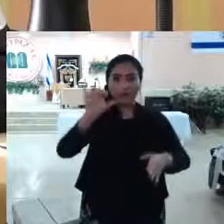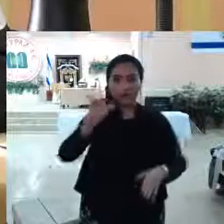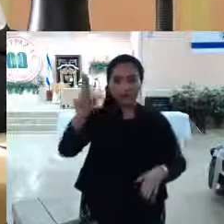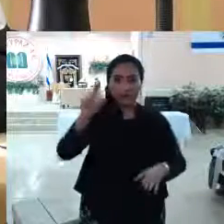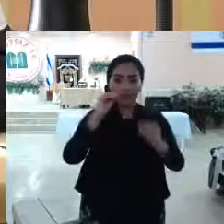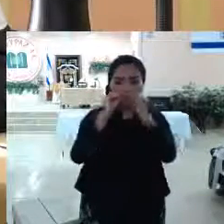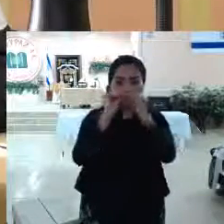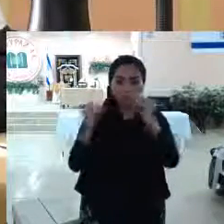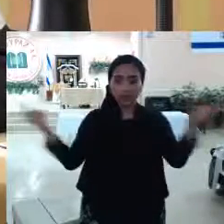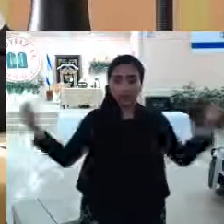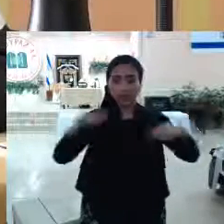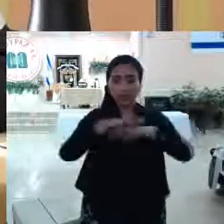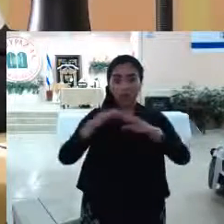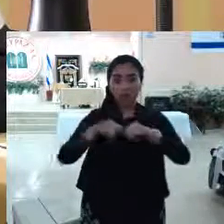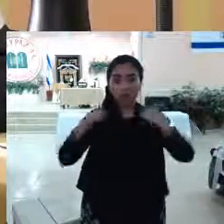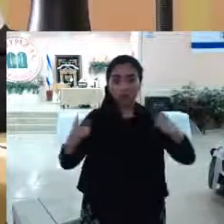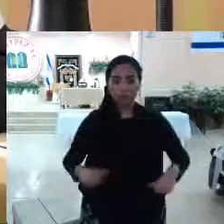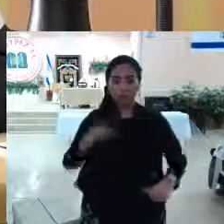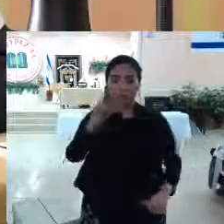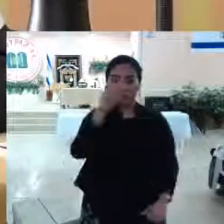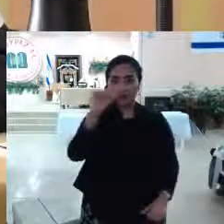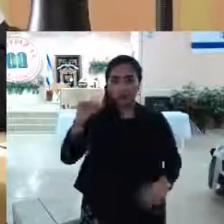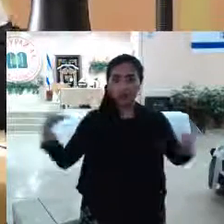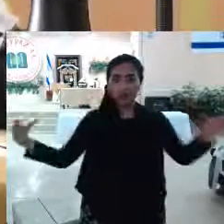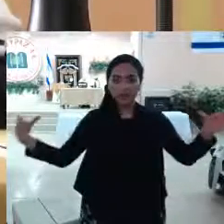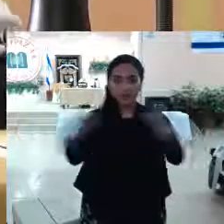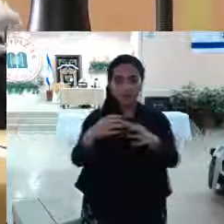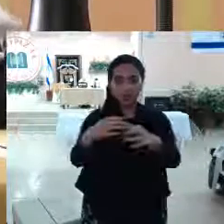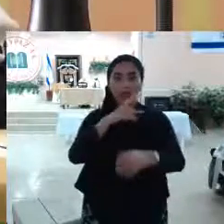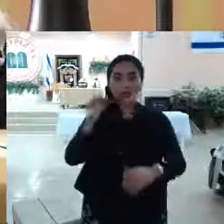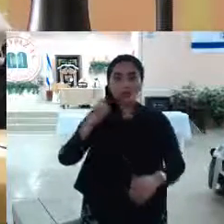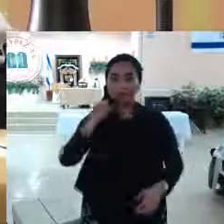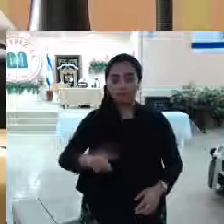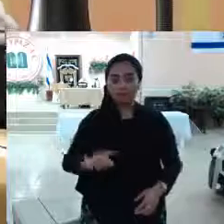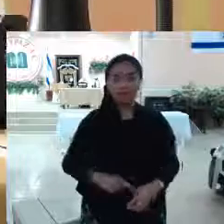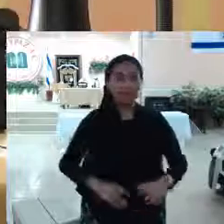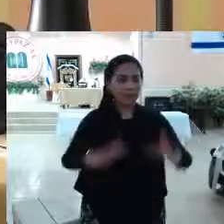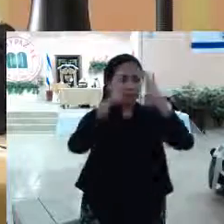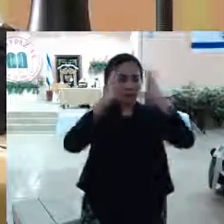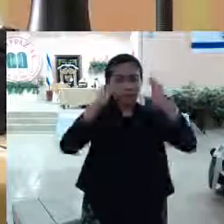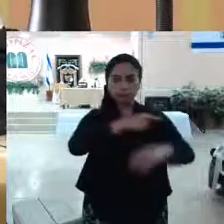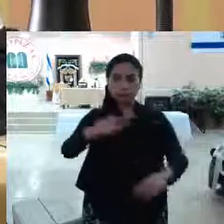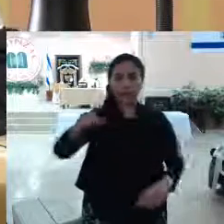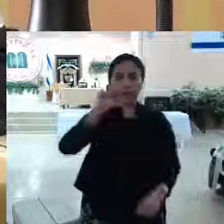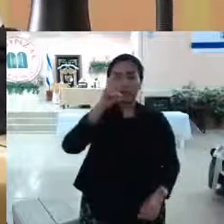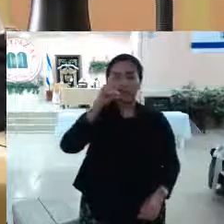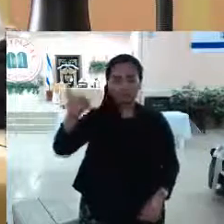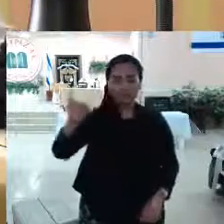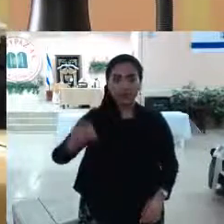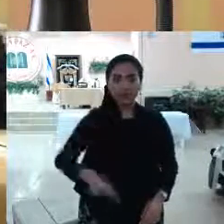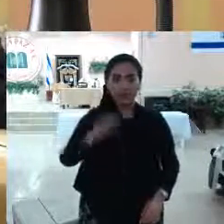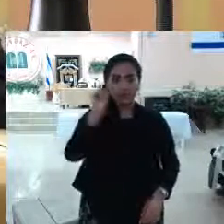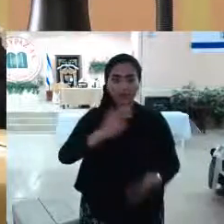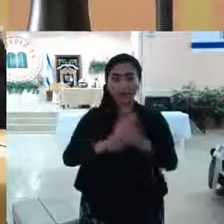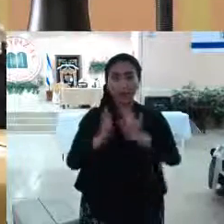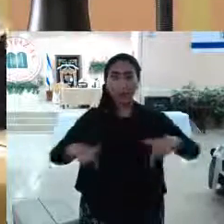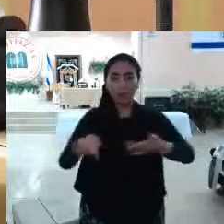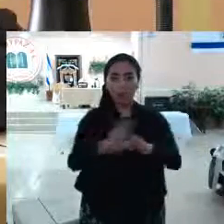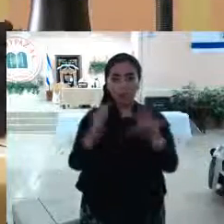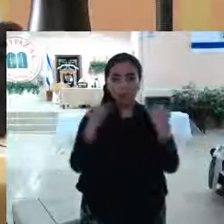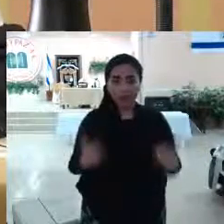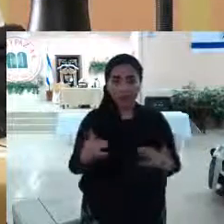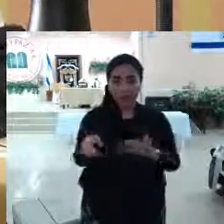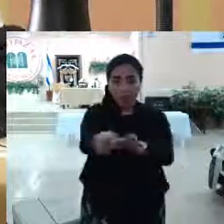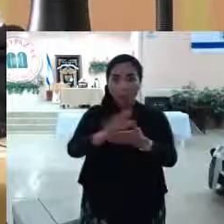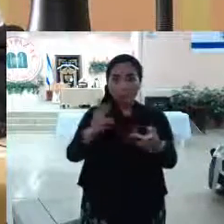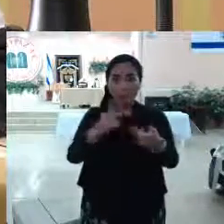hizo venir a los Juanín y levitas y los reunió en la plaza oriental. Y les dijo: Oídme, levitas, santificaos ahora y santificad